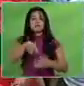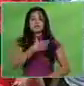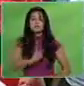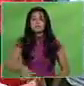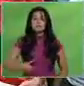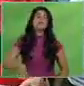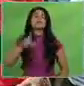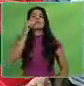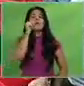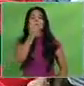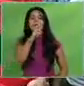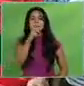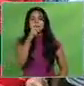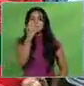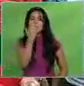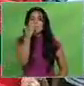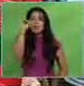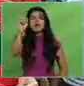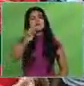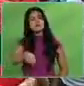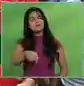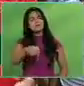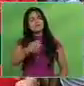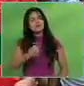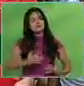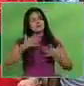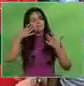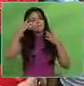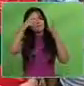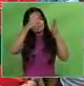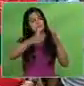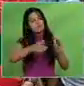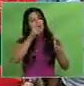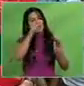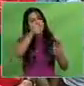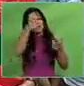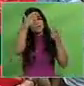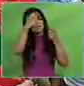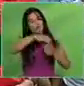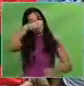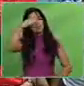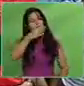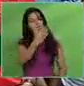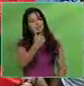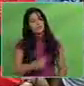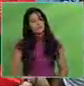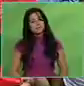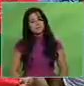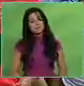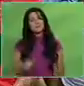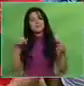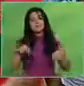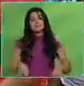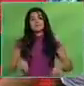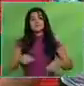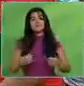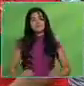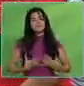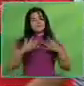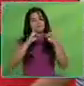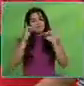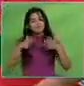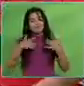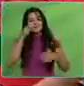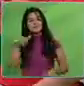presidente Nicolás Maduro y de ese gigante histórico, nuestro invencible comandante Acero Hugo Chávez. Aquí estamos llenando pues de felicidad a nuestro